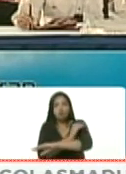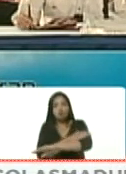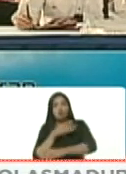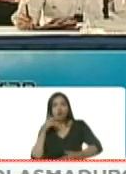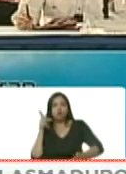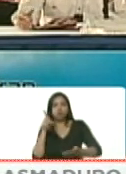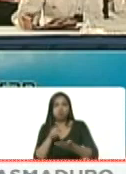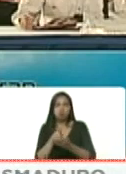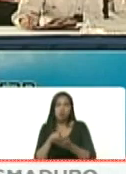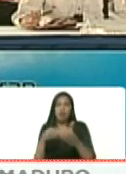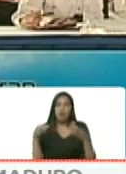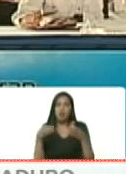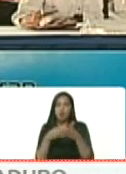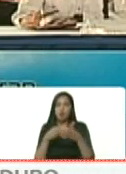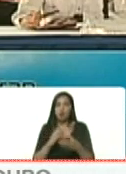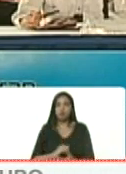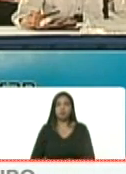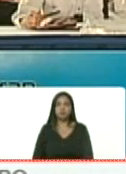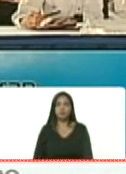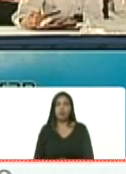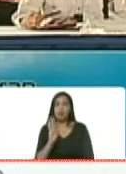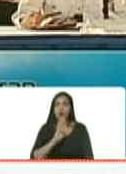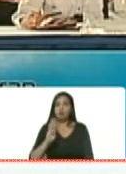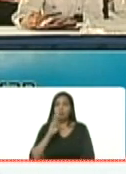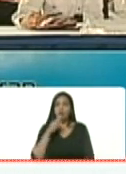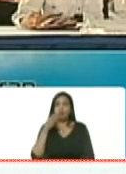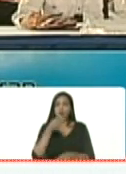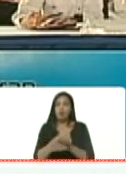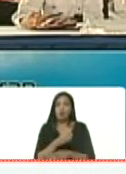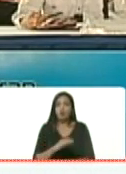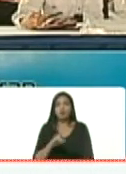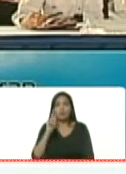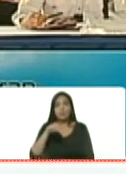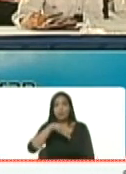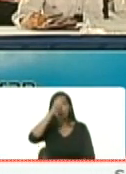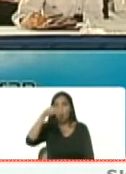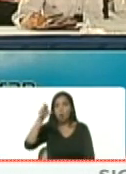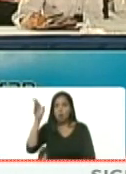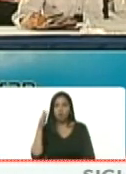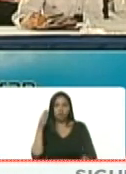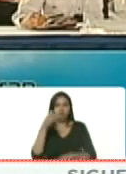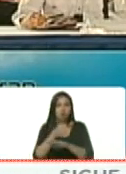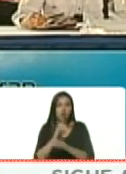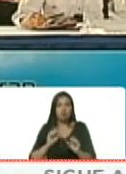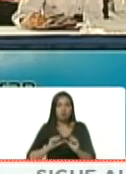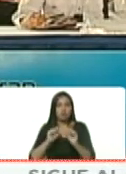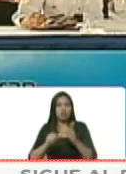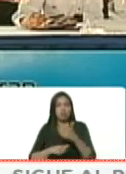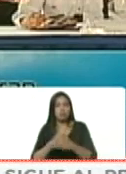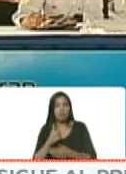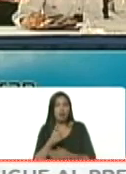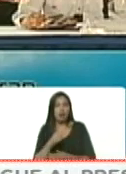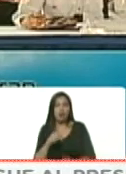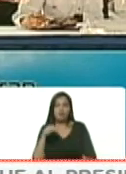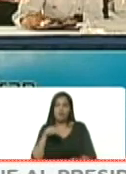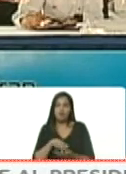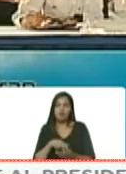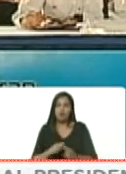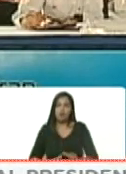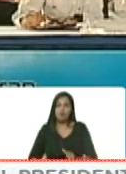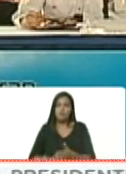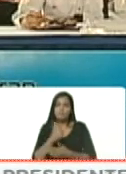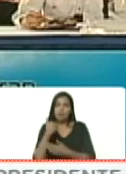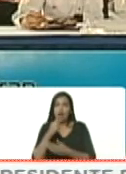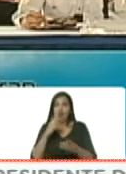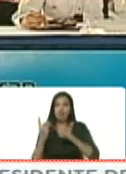están asistiendo a Barbados, que estuvieron en Noruega, por mantenerse firmemente en